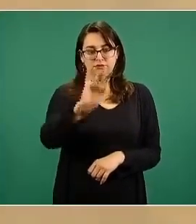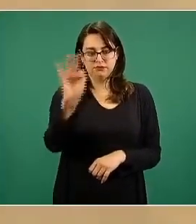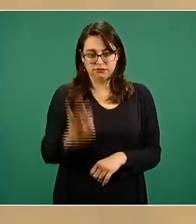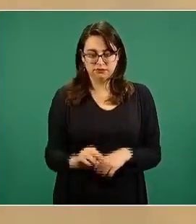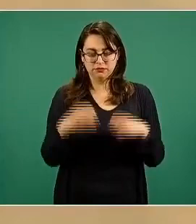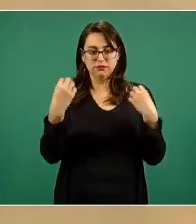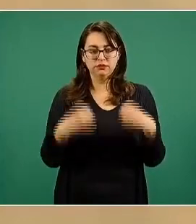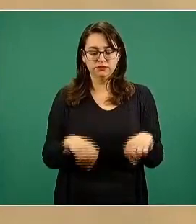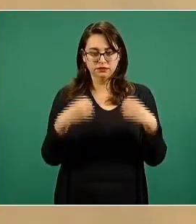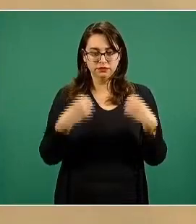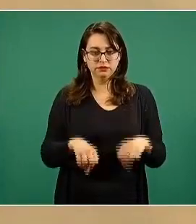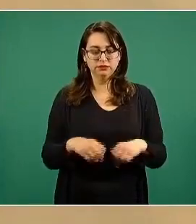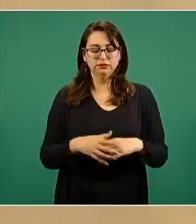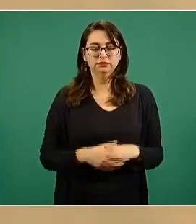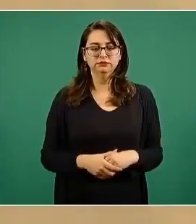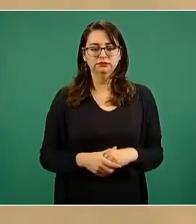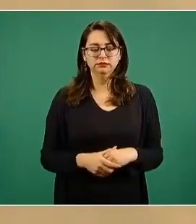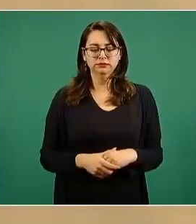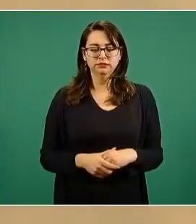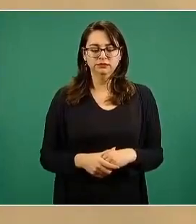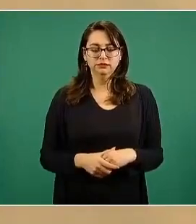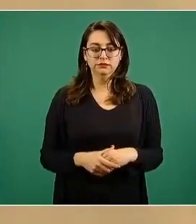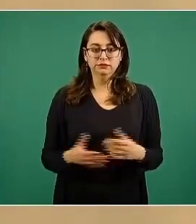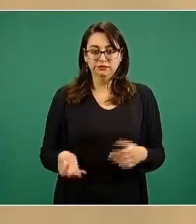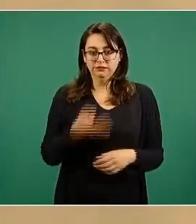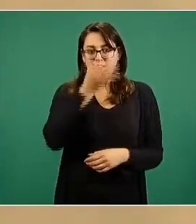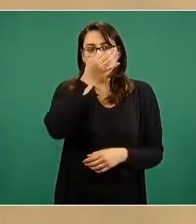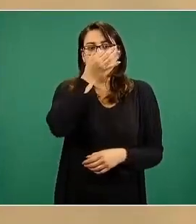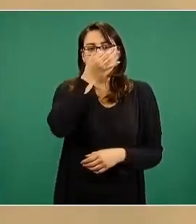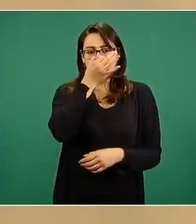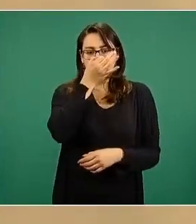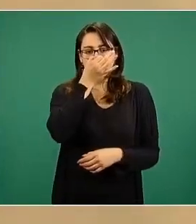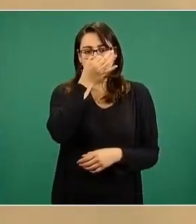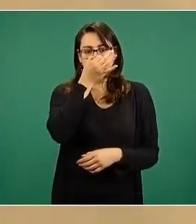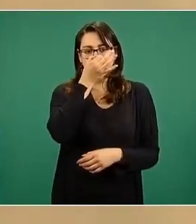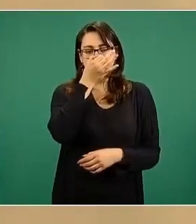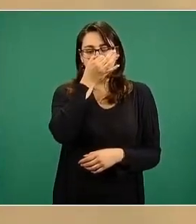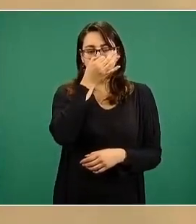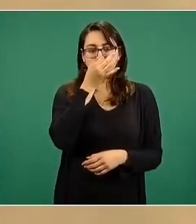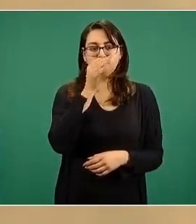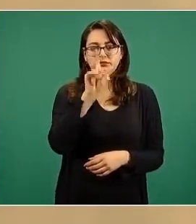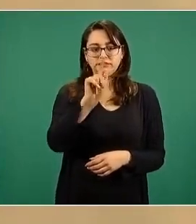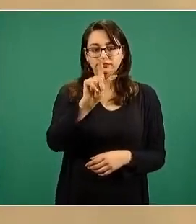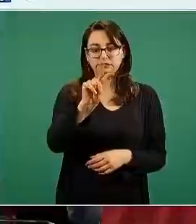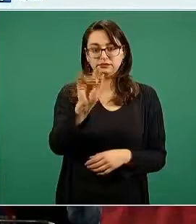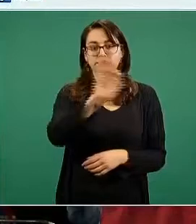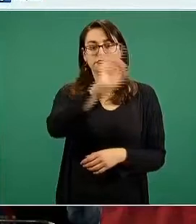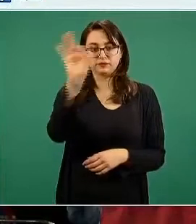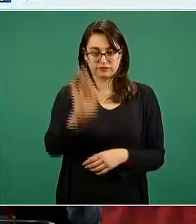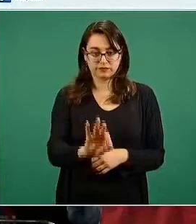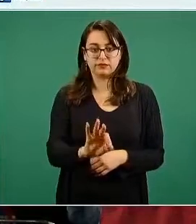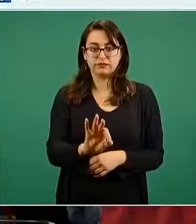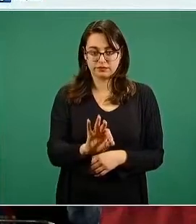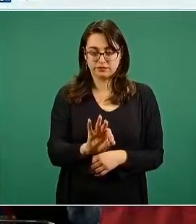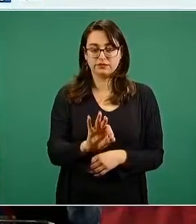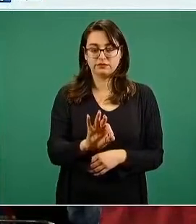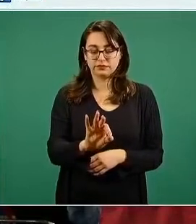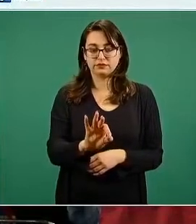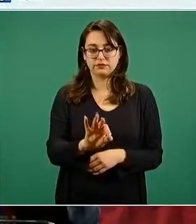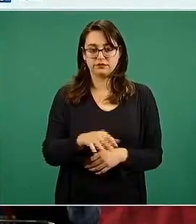69%, están antes de llegar a ese límite del 70%, en donde ya hay una